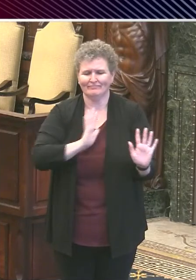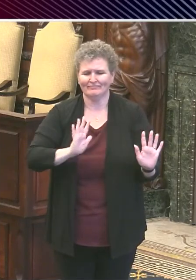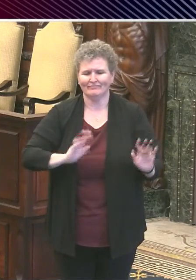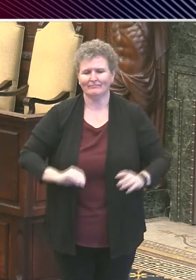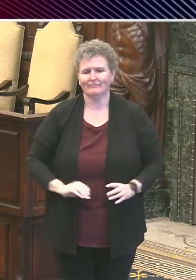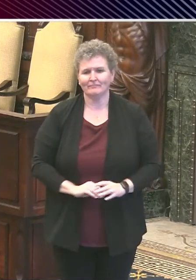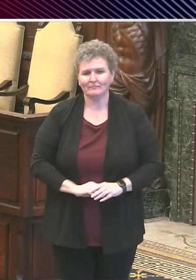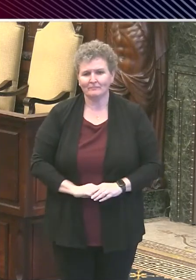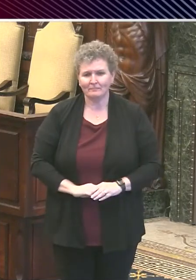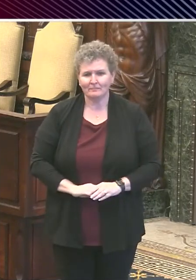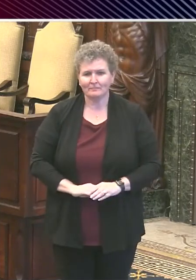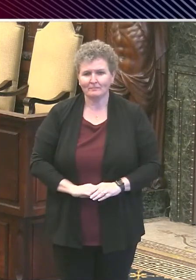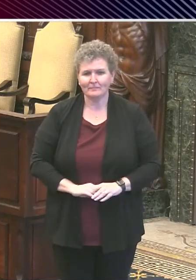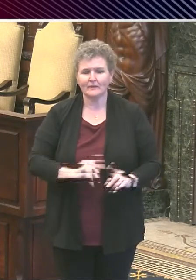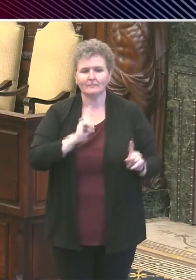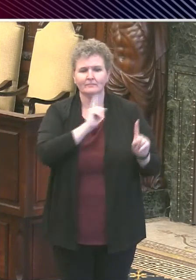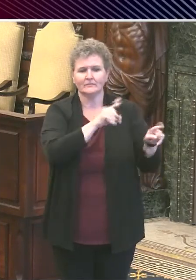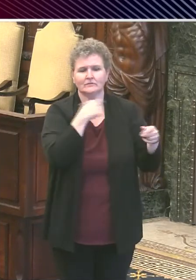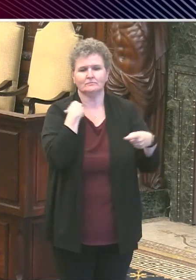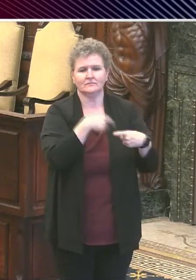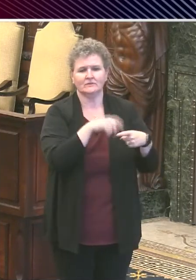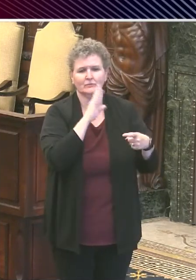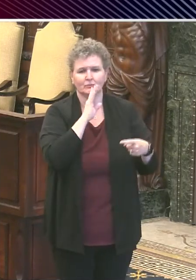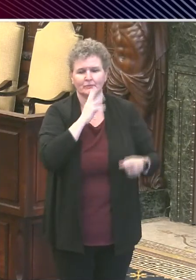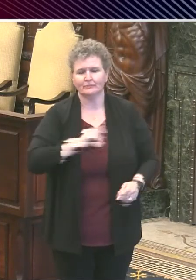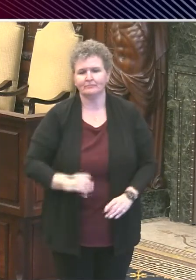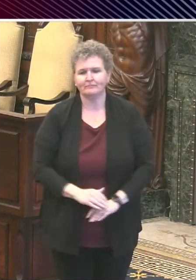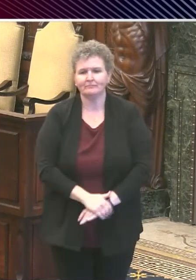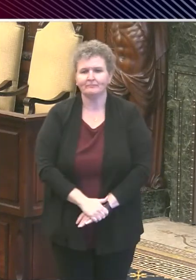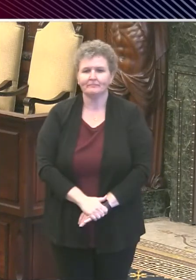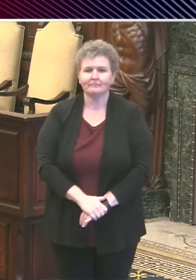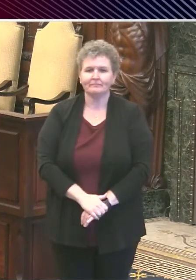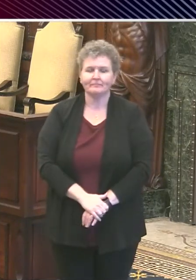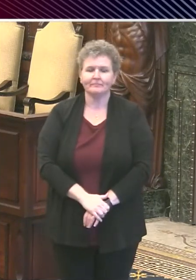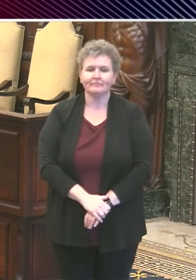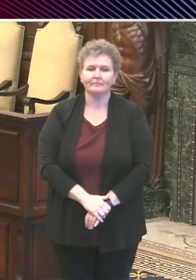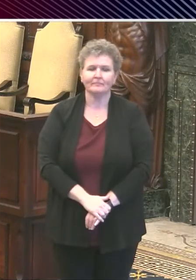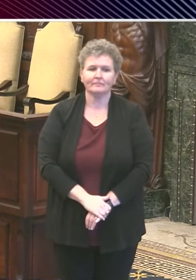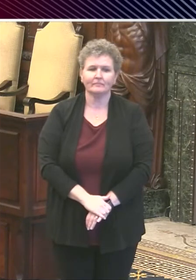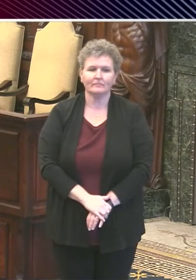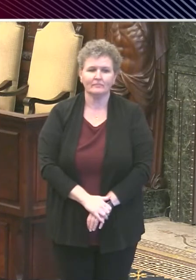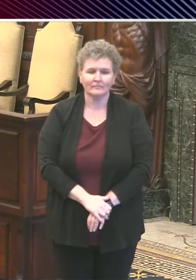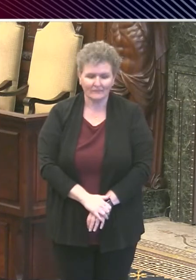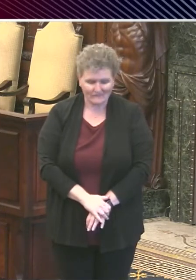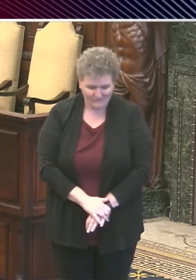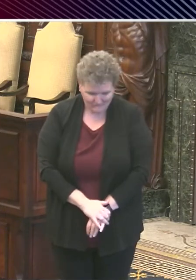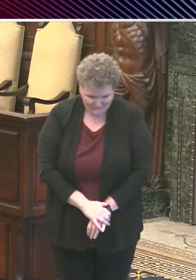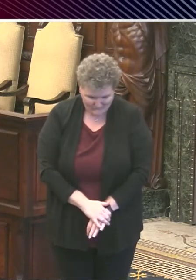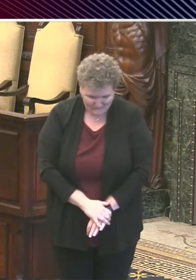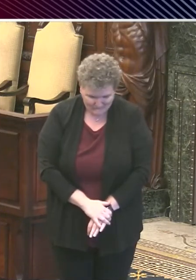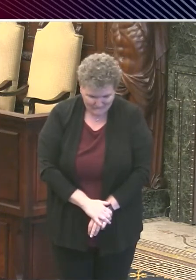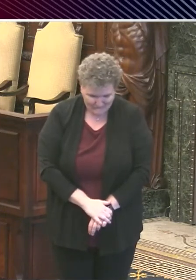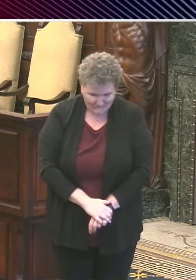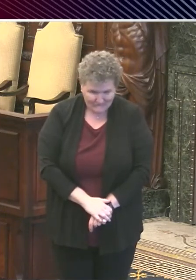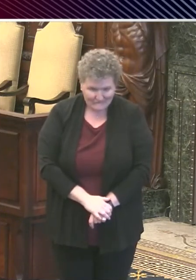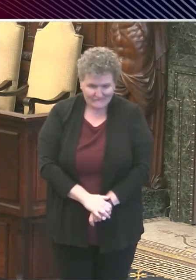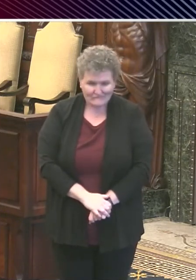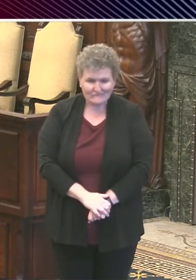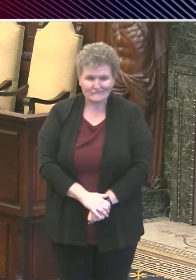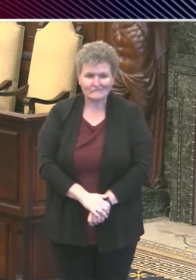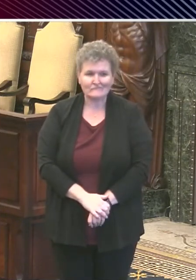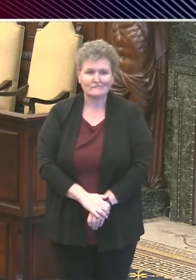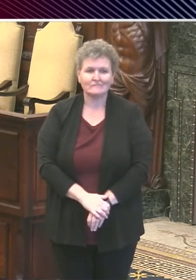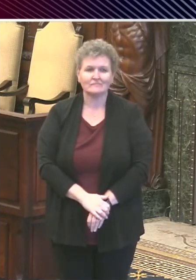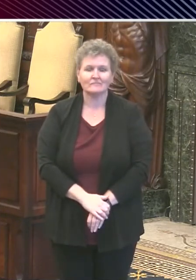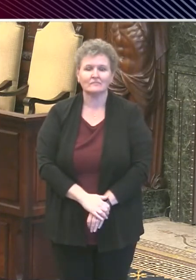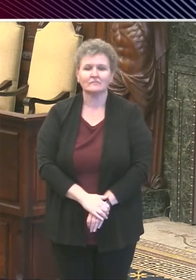Esto no tiene que ver con la crisis de la coronavirus. Nosotros hemos decidido no tratar de impulsar cargos penales para los